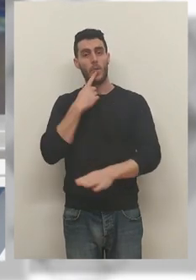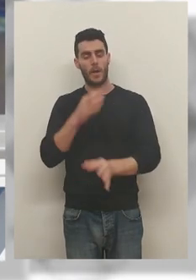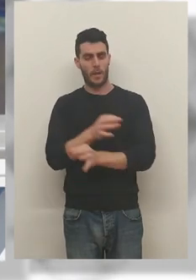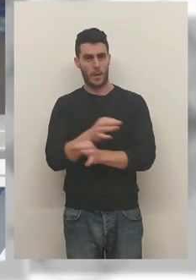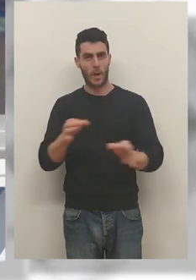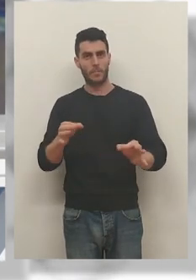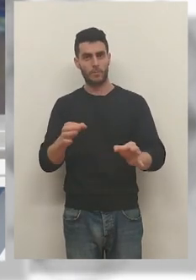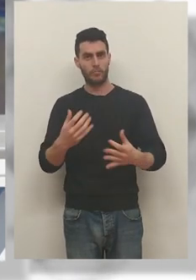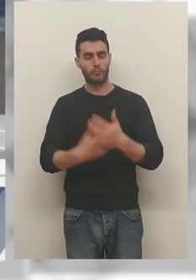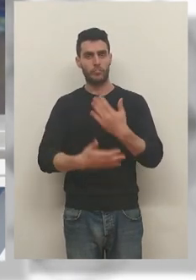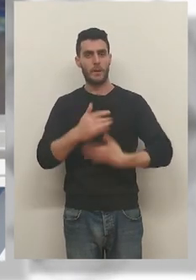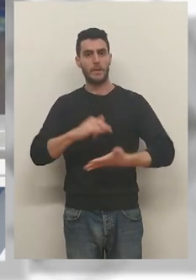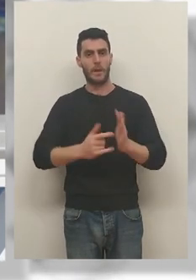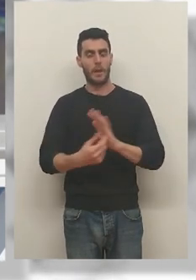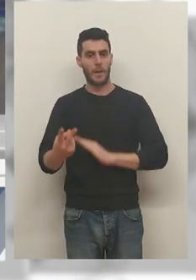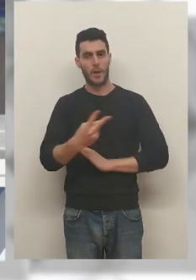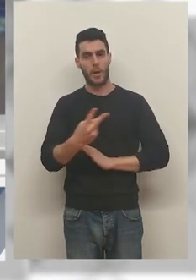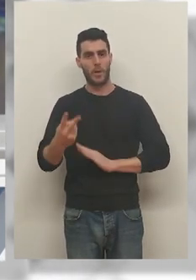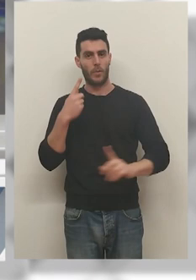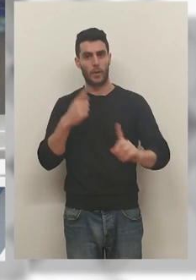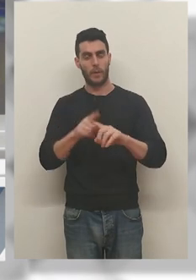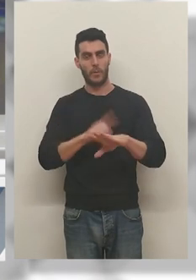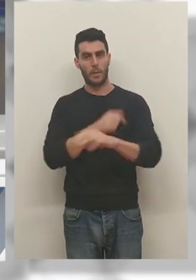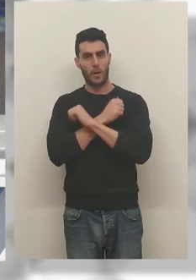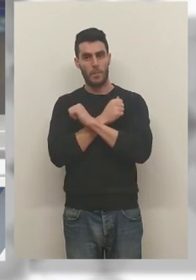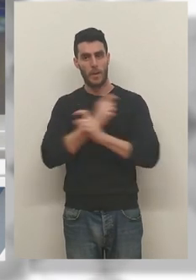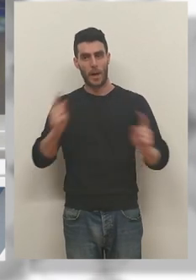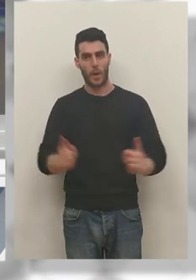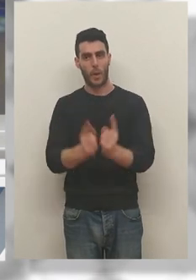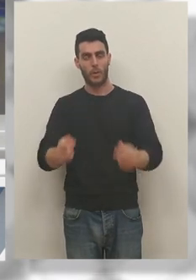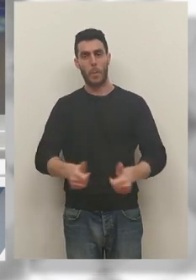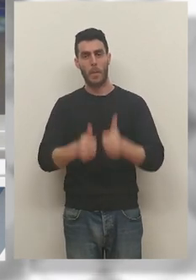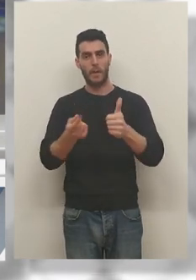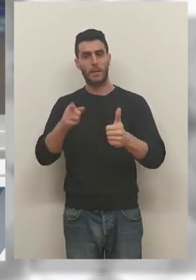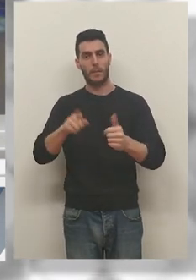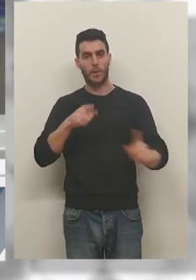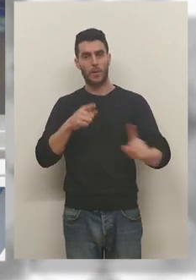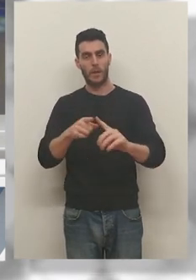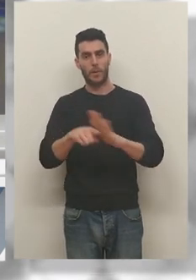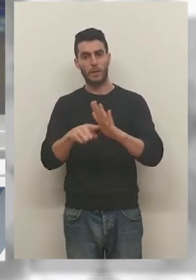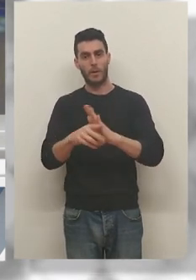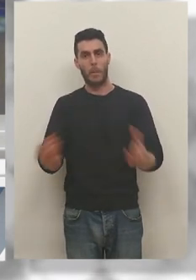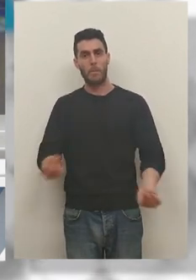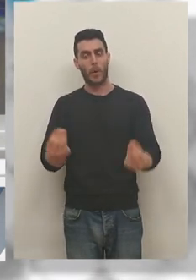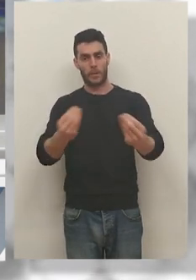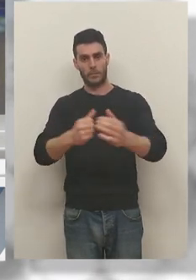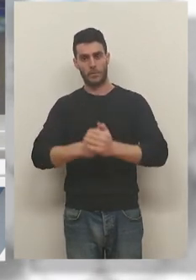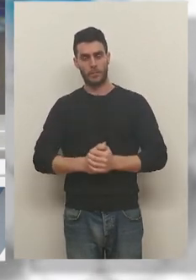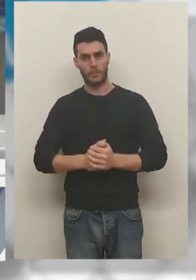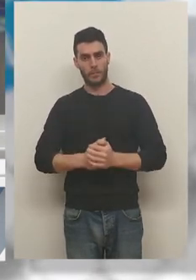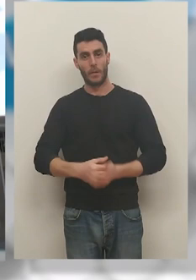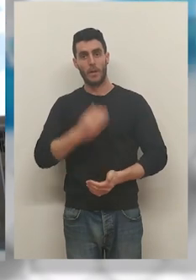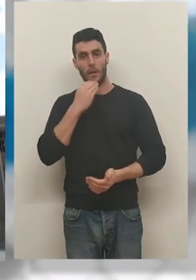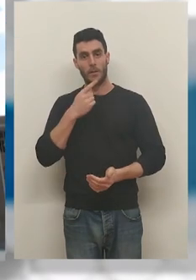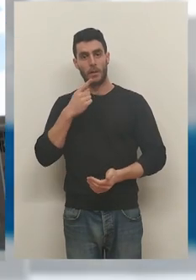Es lo ideal se combinarán ambos sistemas por tanto para reducir el tiempo de espera a los ciudadanos y para mejorar la gestión